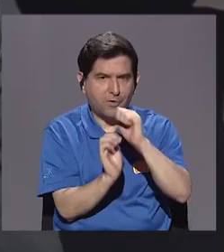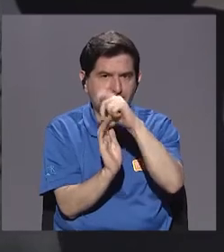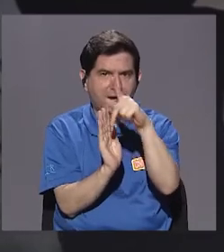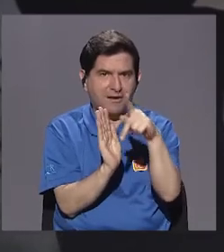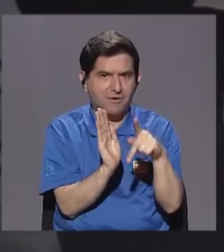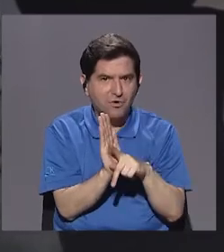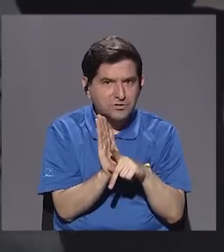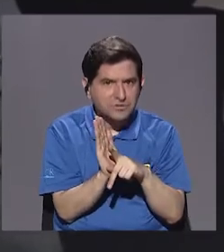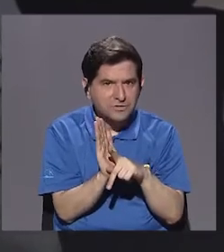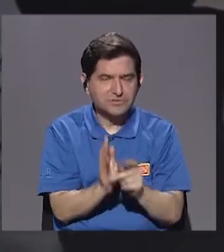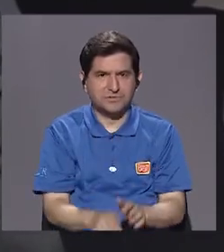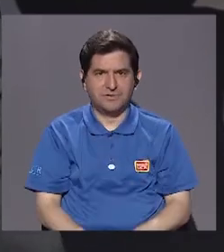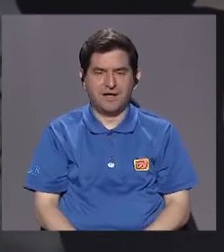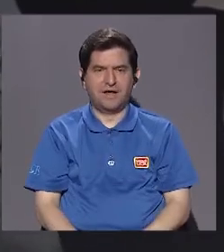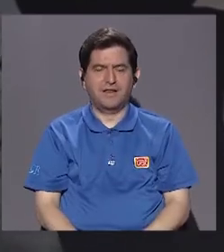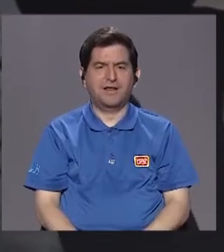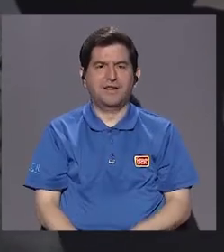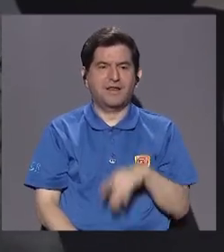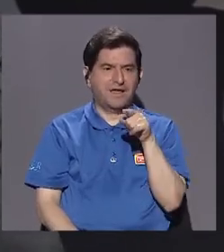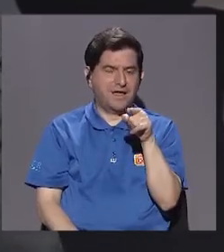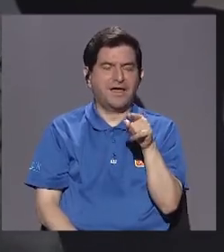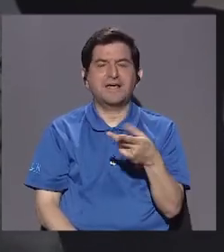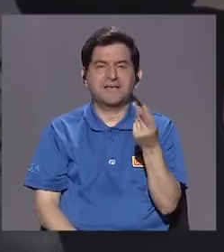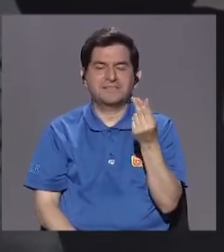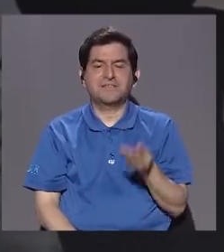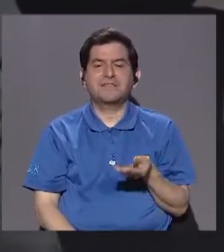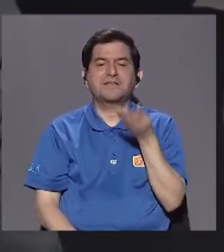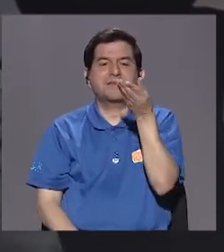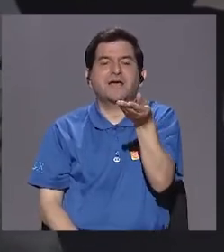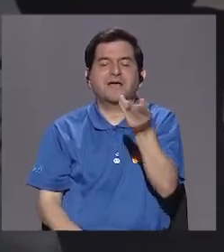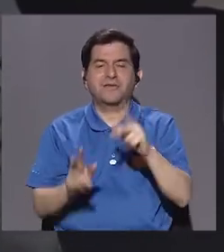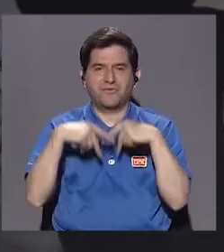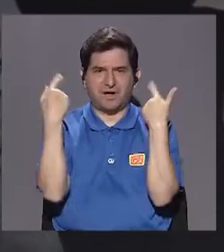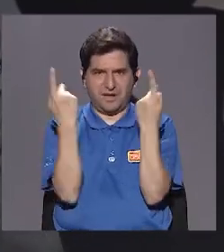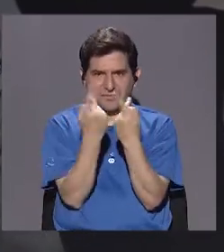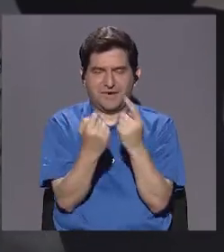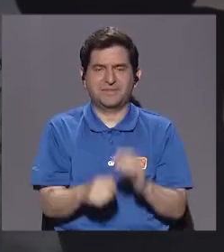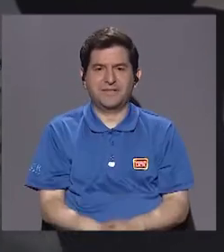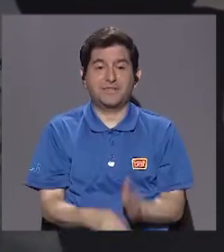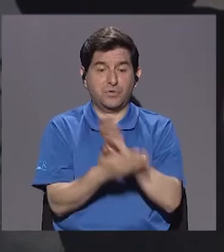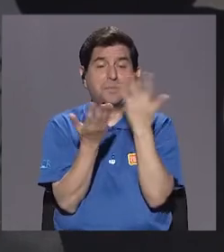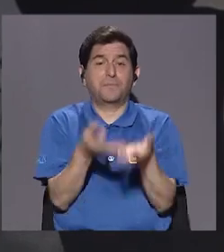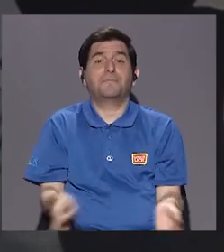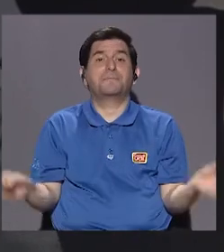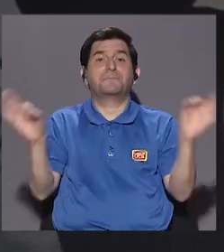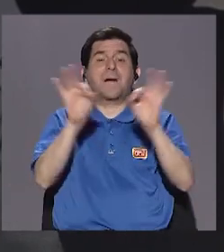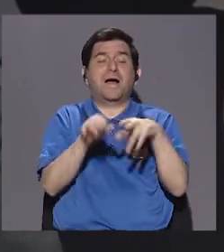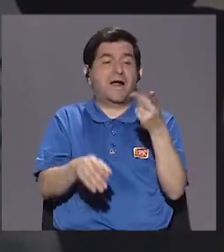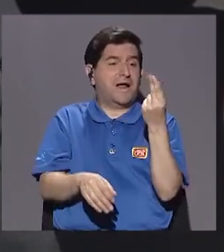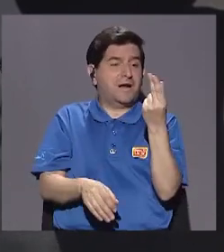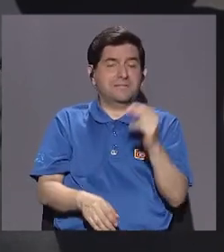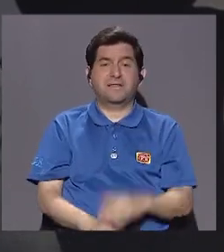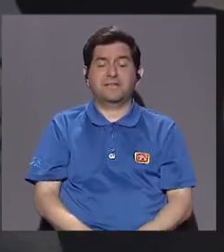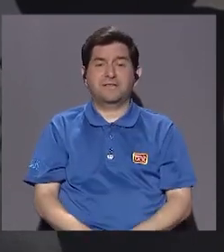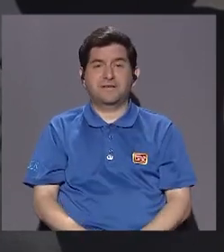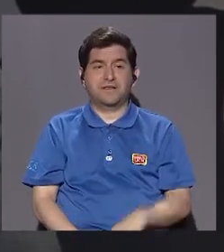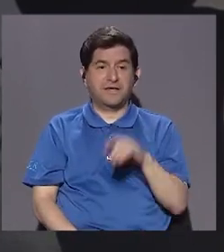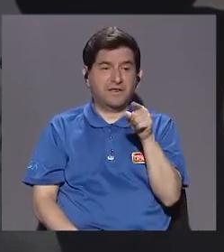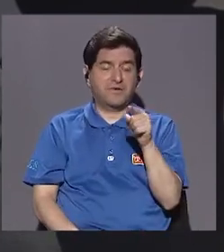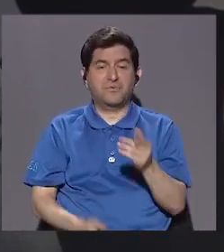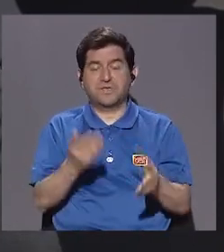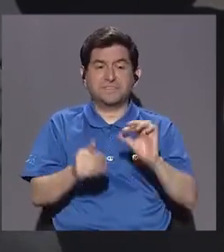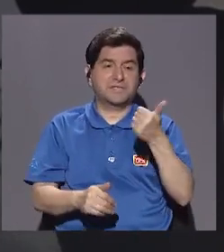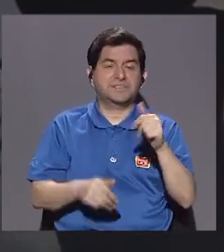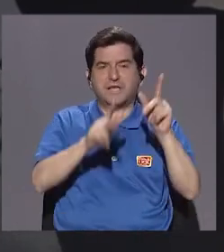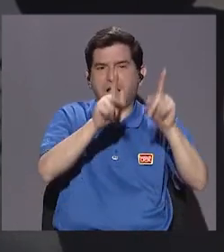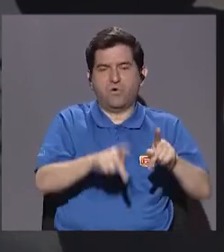institucional en cuanto a cómo se le va a llegar ese dinero a los partidos creo que hay una parte importante del dinero que está para los partidos que están llegando a